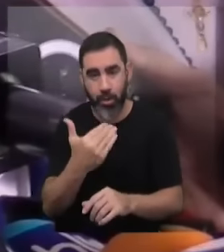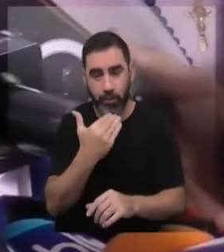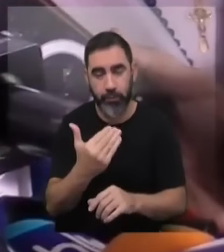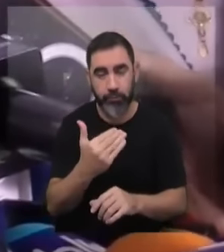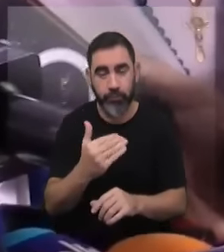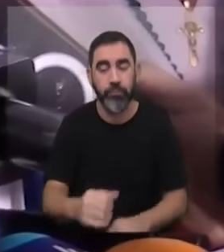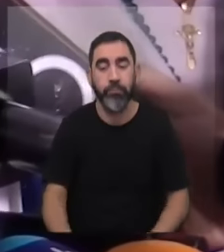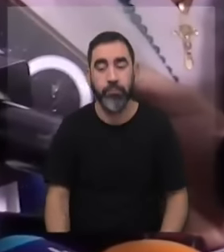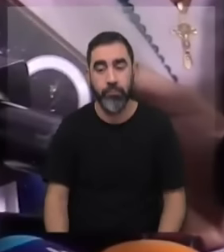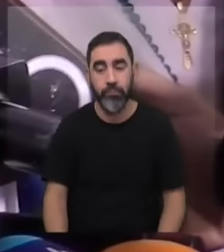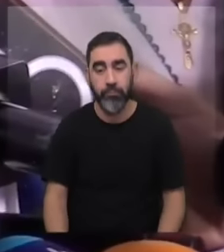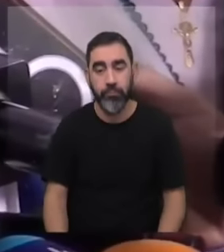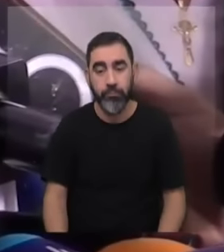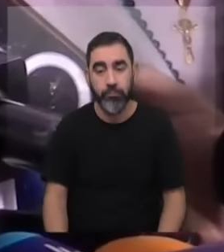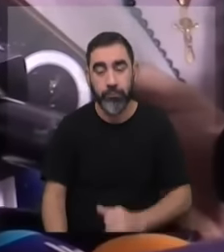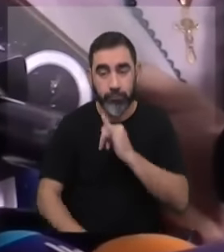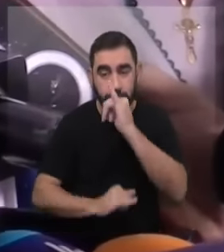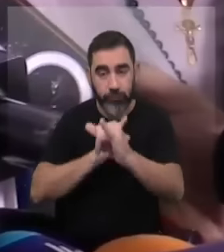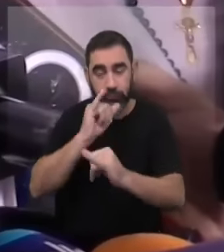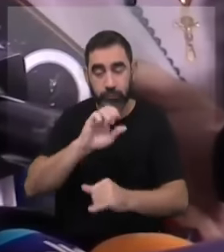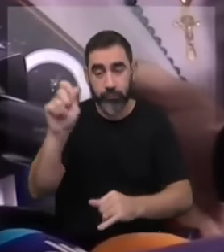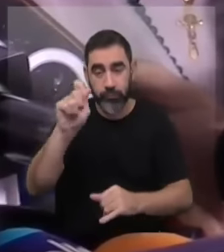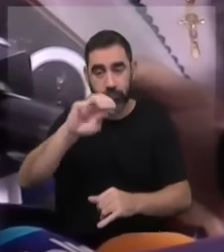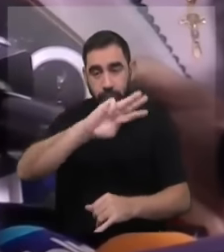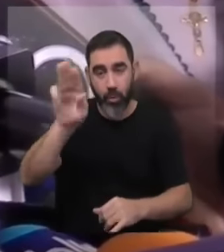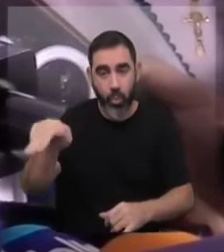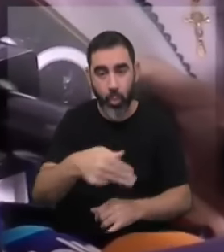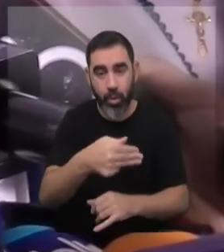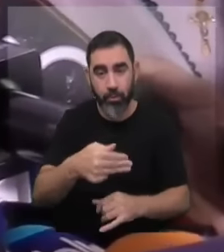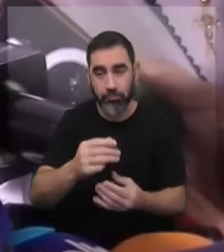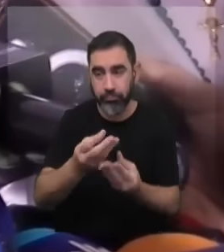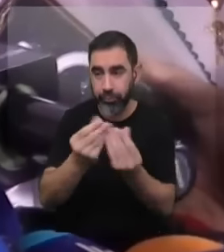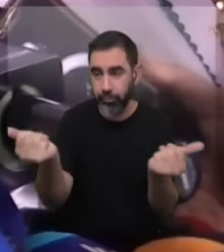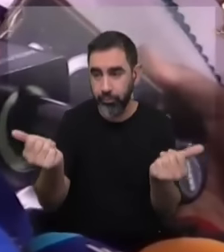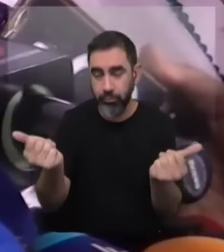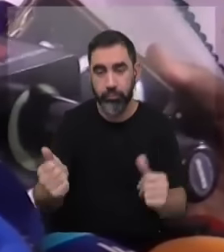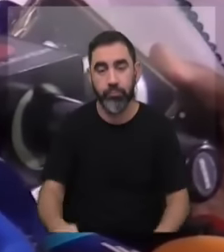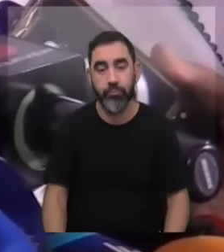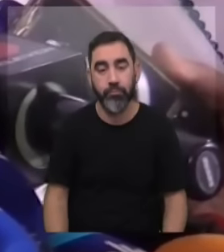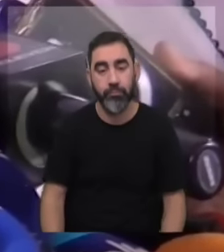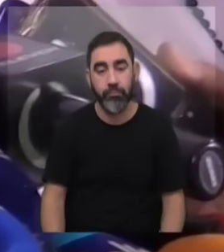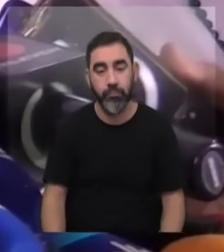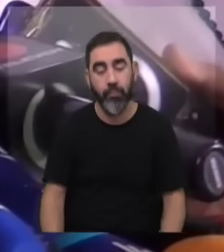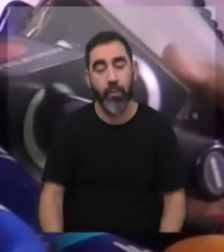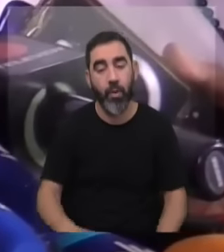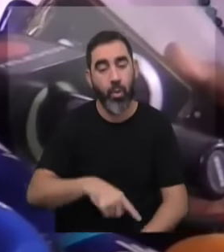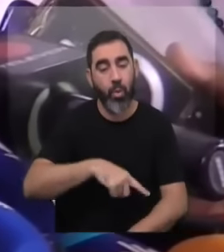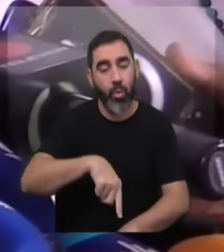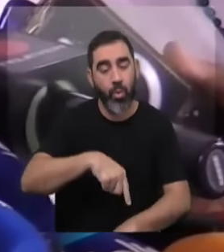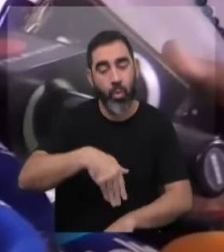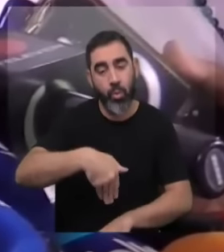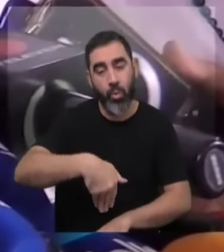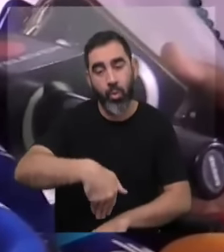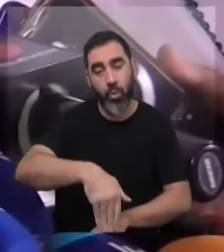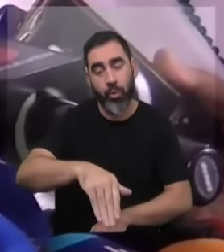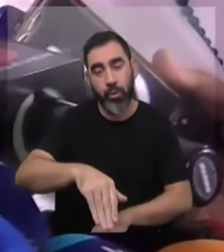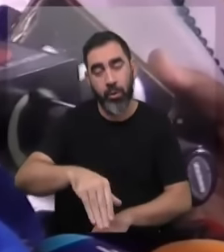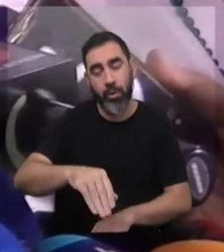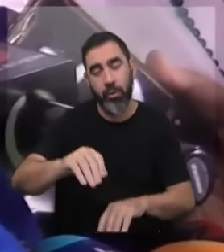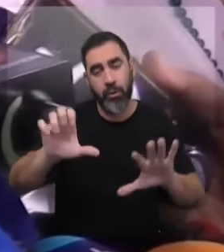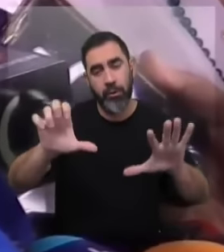información pública en la web del cne venezolano dejó de estar disponible pasaron las horas y a las